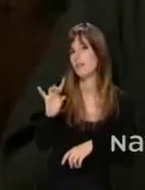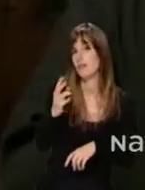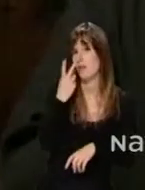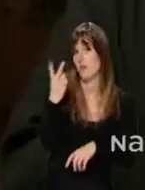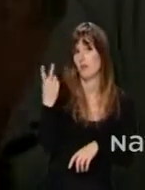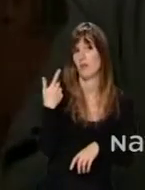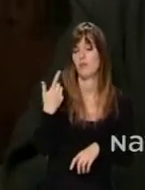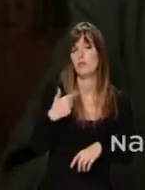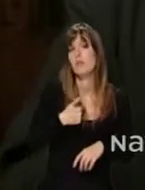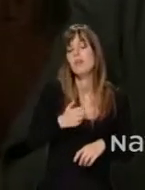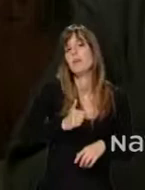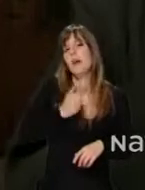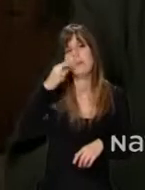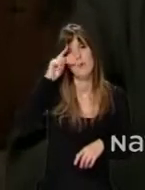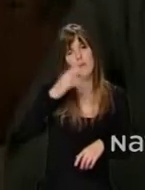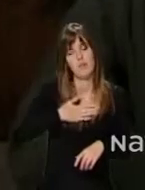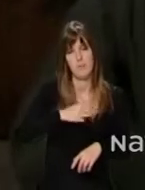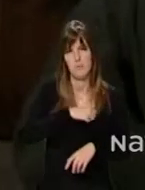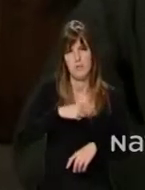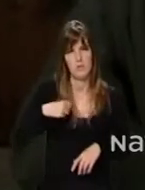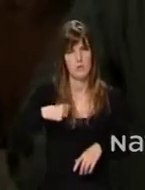años, pues yo experimenté